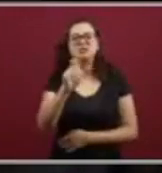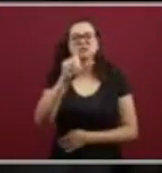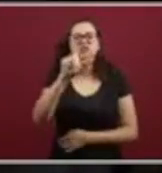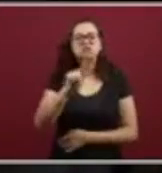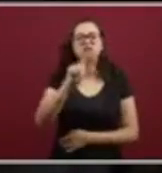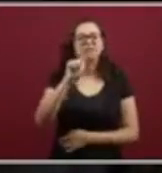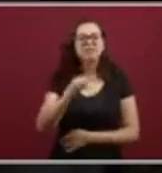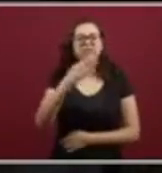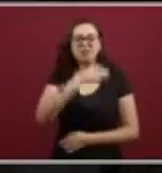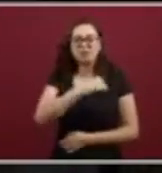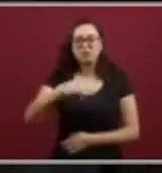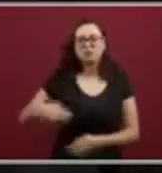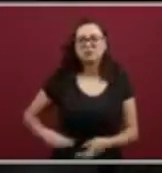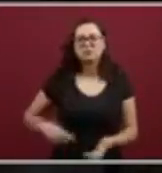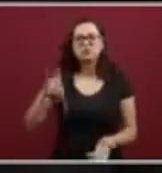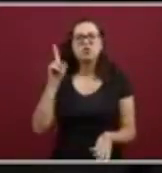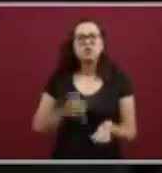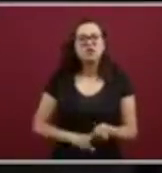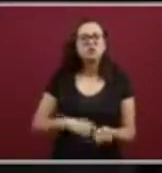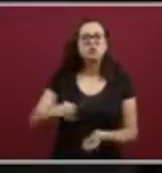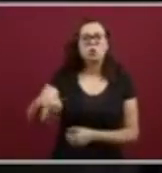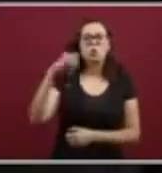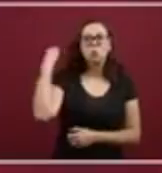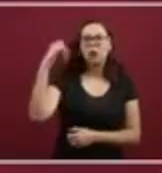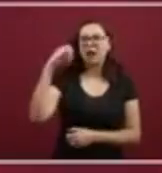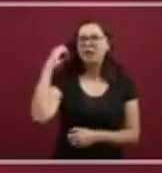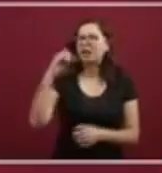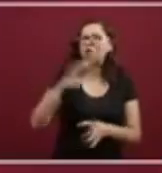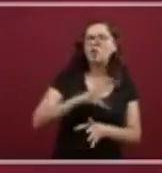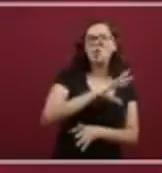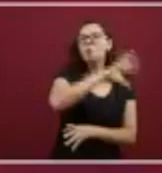Oaxaca y me consta